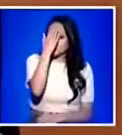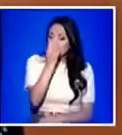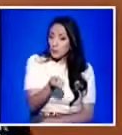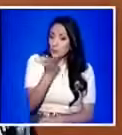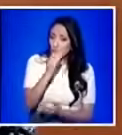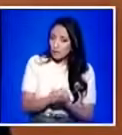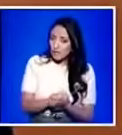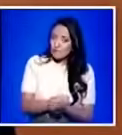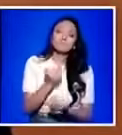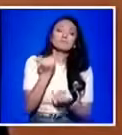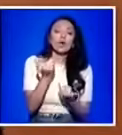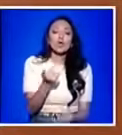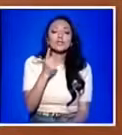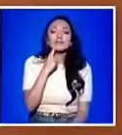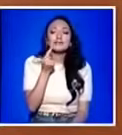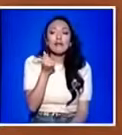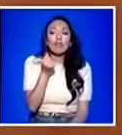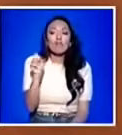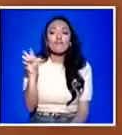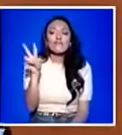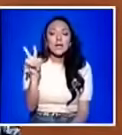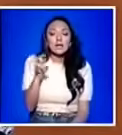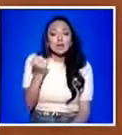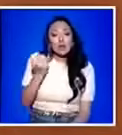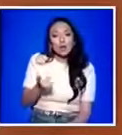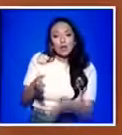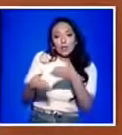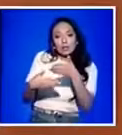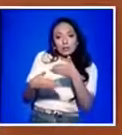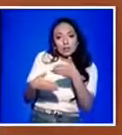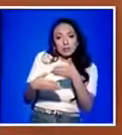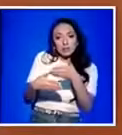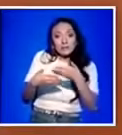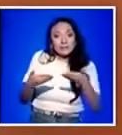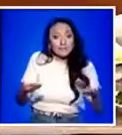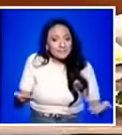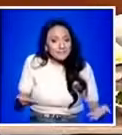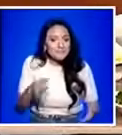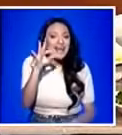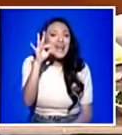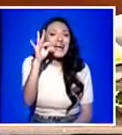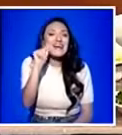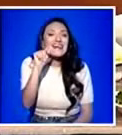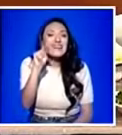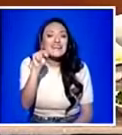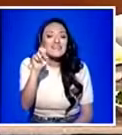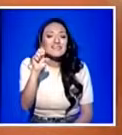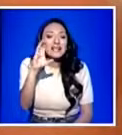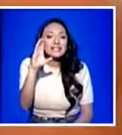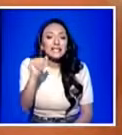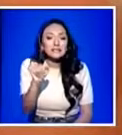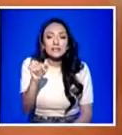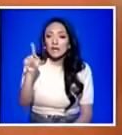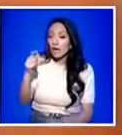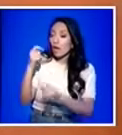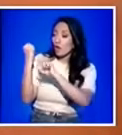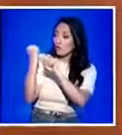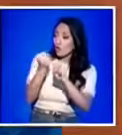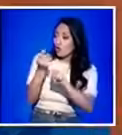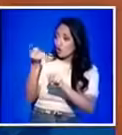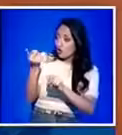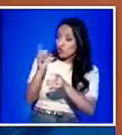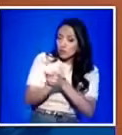Sabor a viernes, a las puertas de Semana Santa, preparará la deliciosa fanesca. Junto a Mónica Silva de la Fundación Muchachos